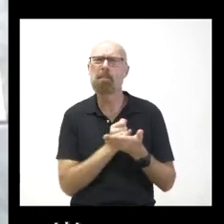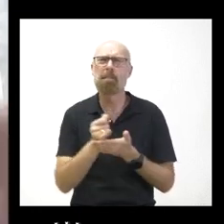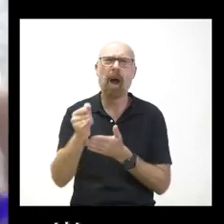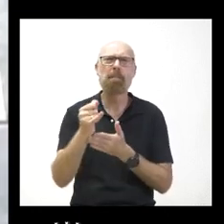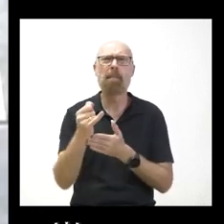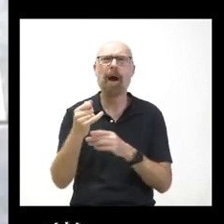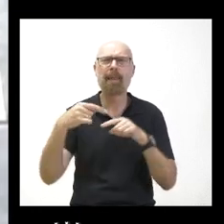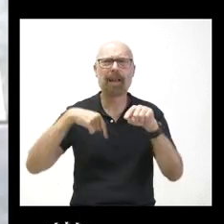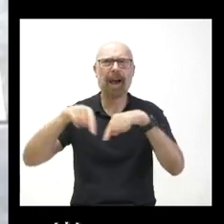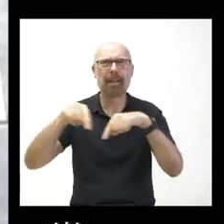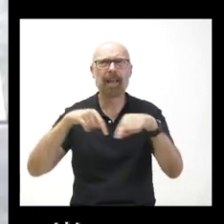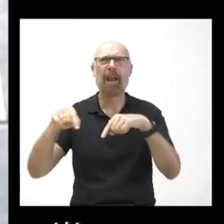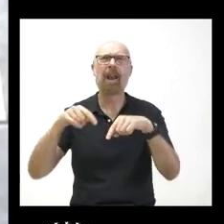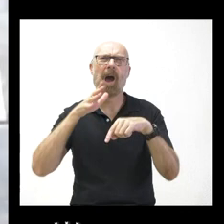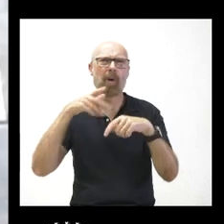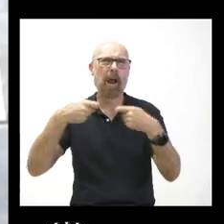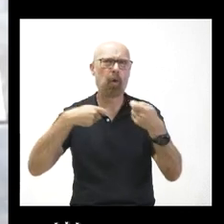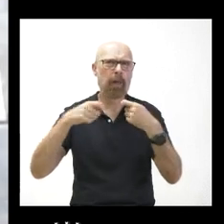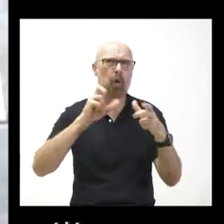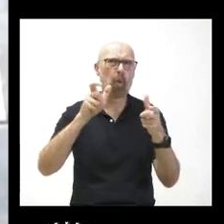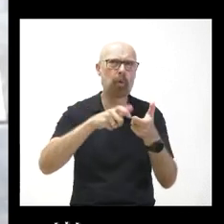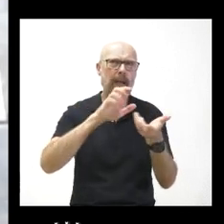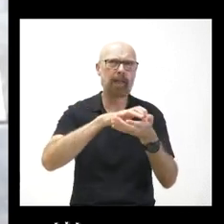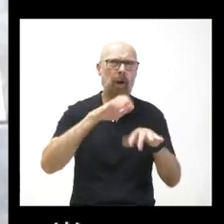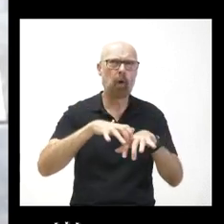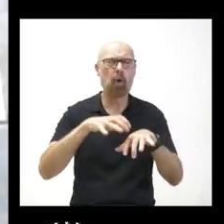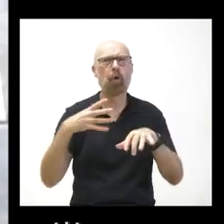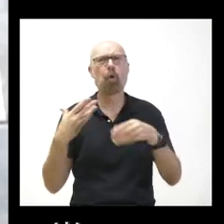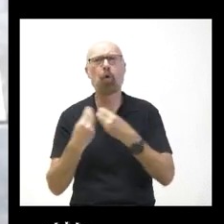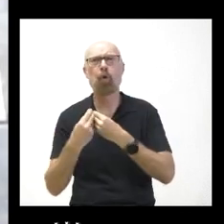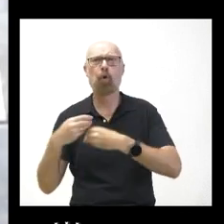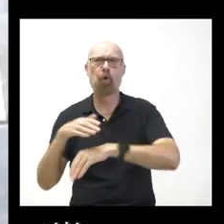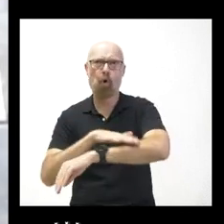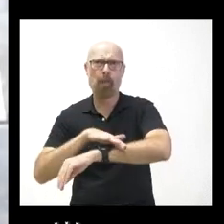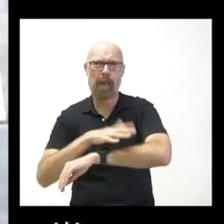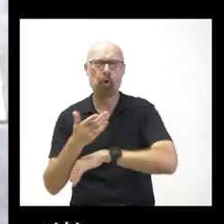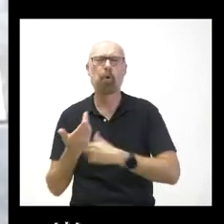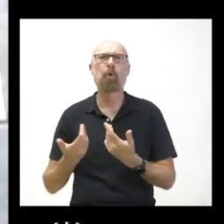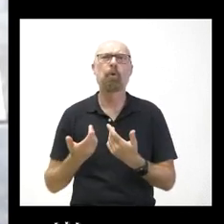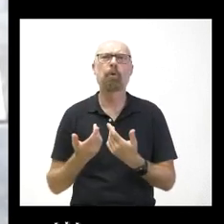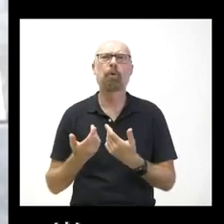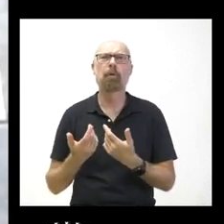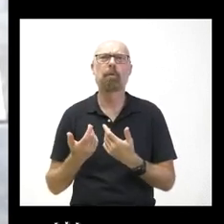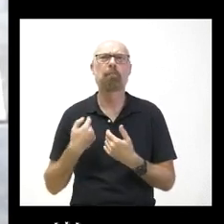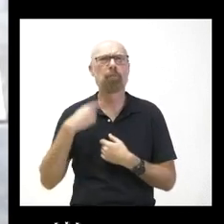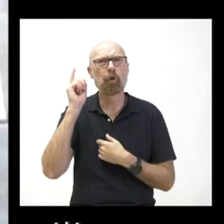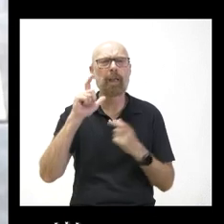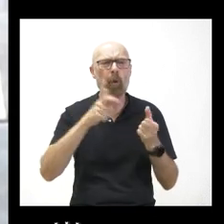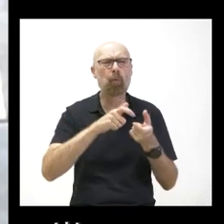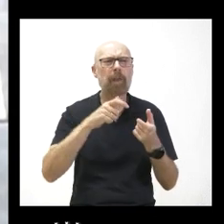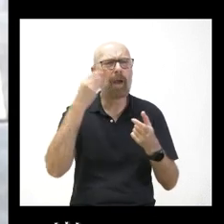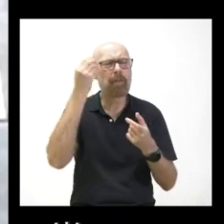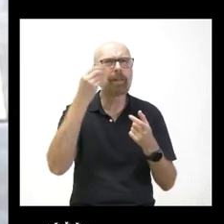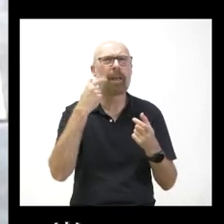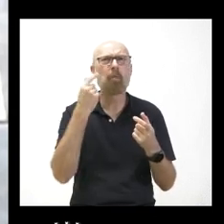teoría se está negociando la junta vamos el gobierno con los gobiernos autonómicos no sé si la junta de castell León tiene una estimación de